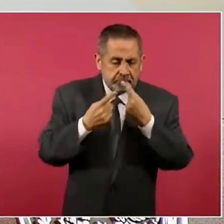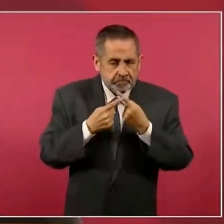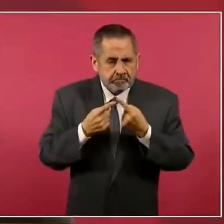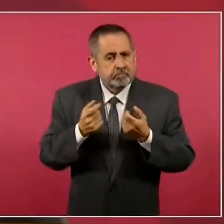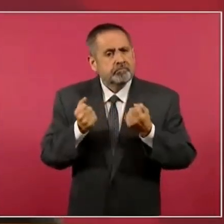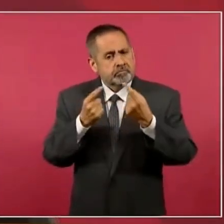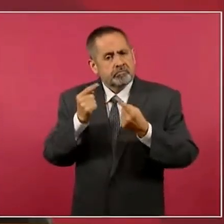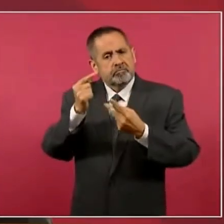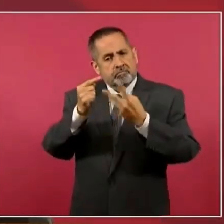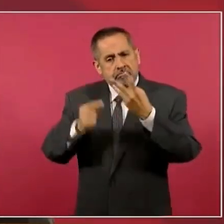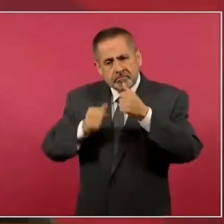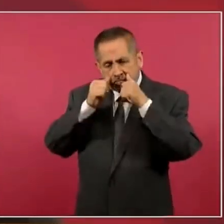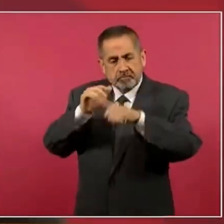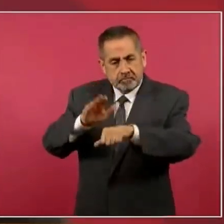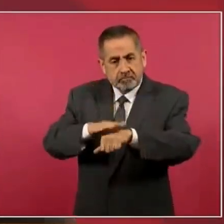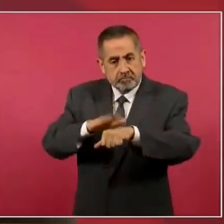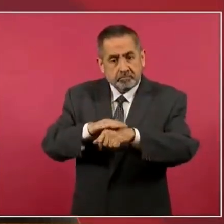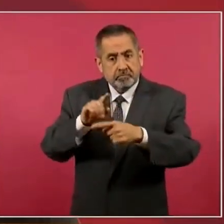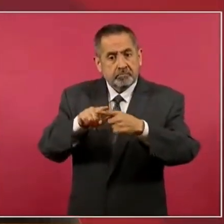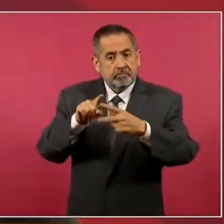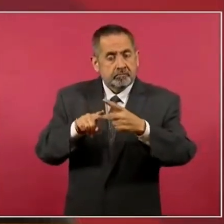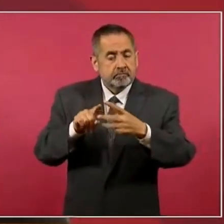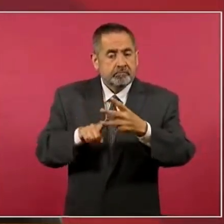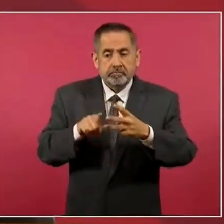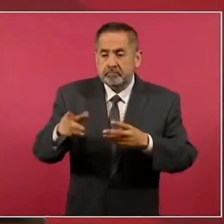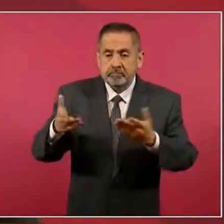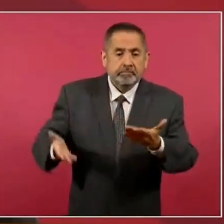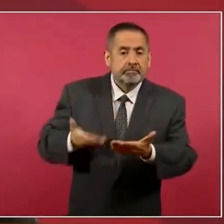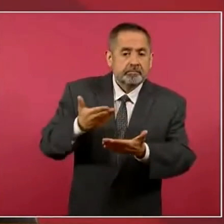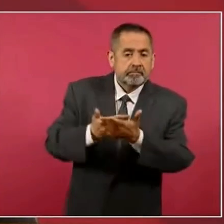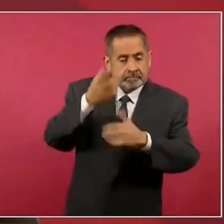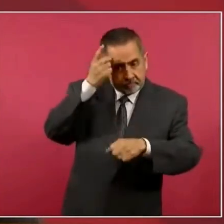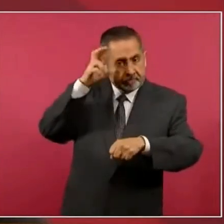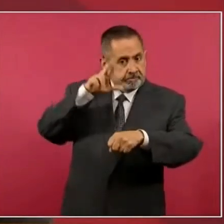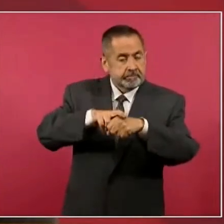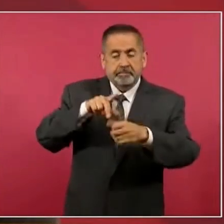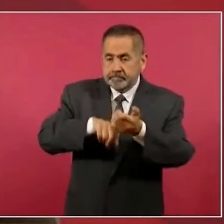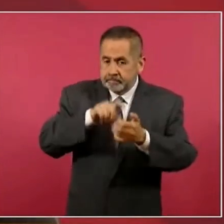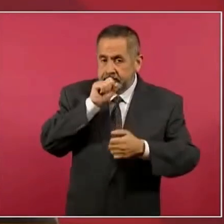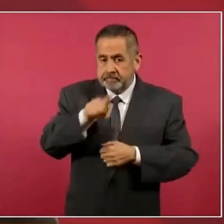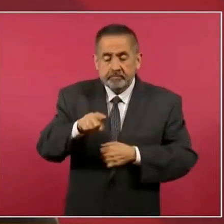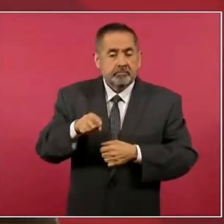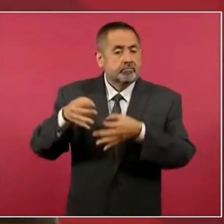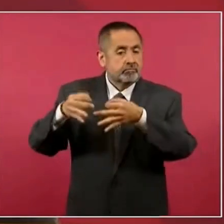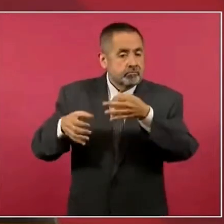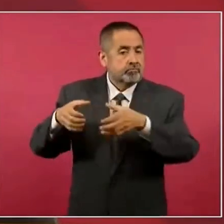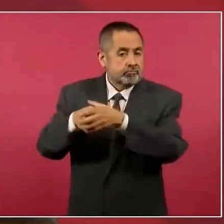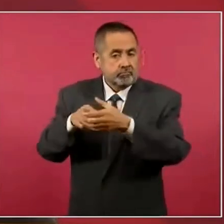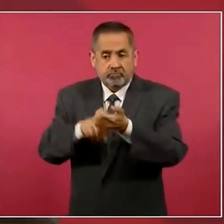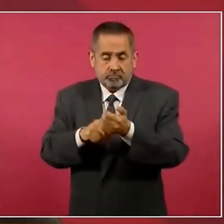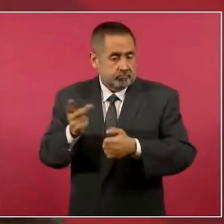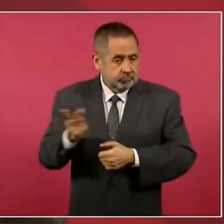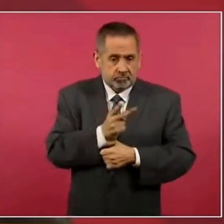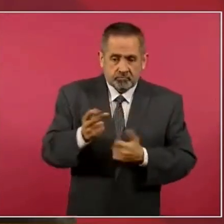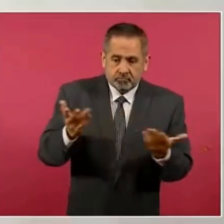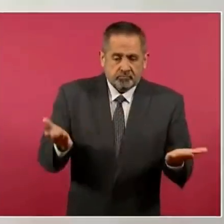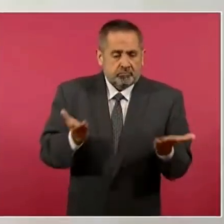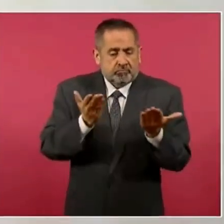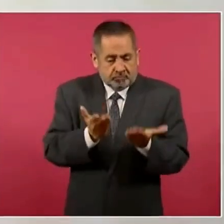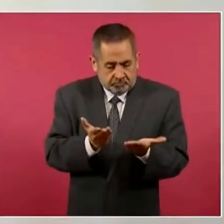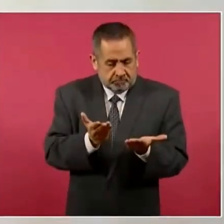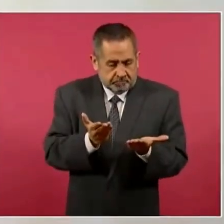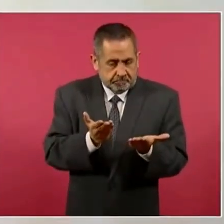atendido también las cuestiones que he planteado tanto la directora como el propio jurídico de la agencia, y bueno, pues se han